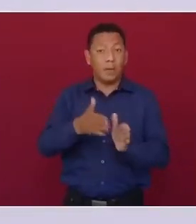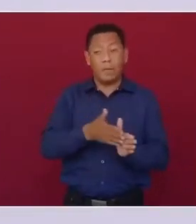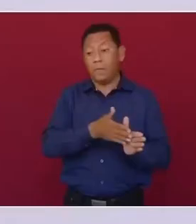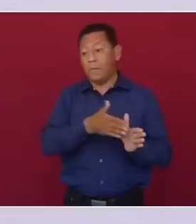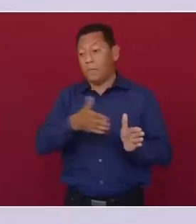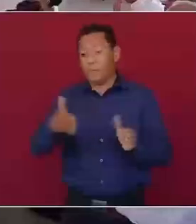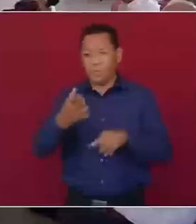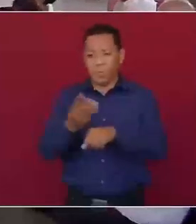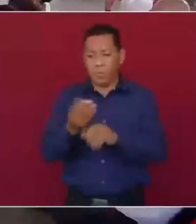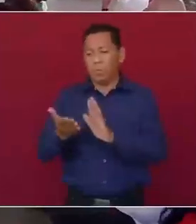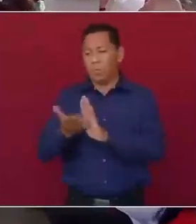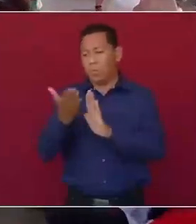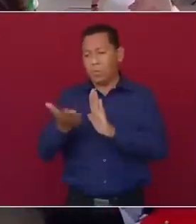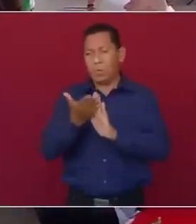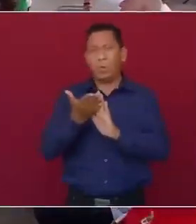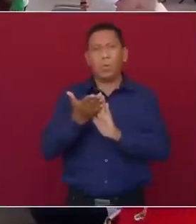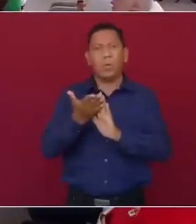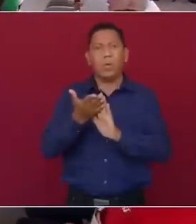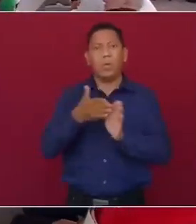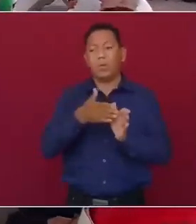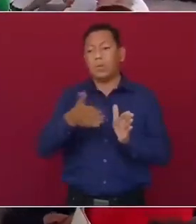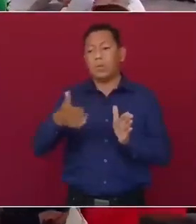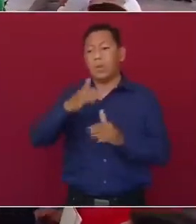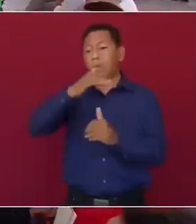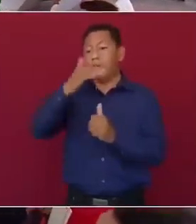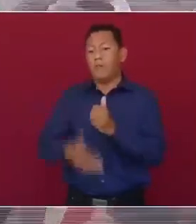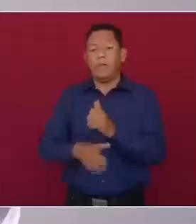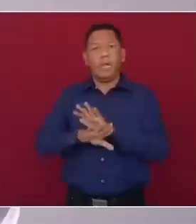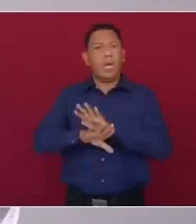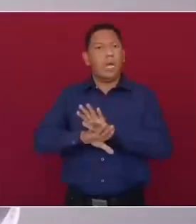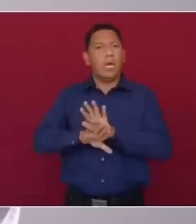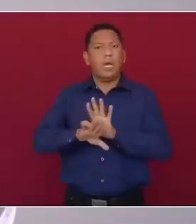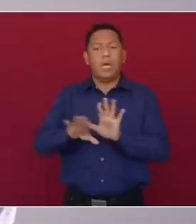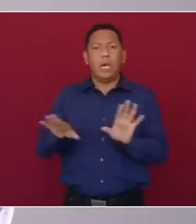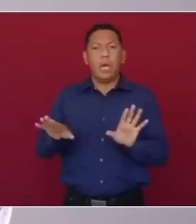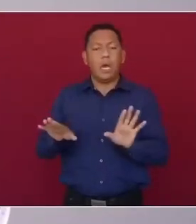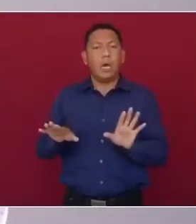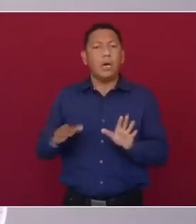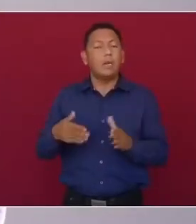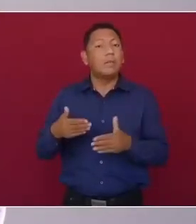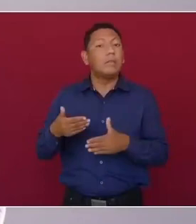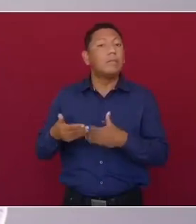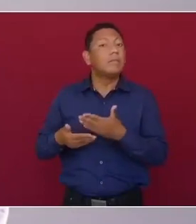constructiva y ya no es lo mismo. Esta